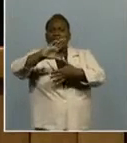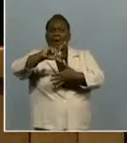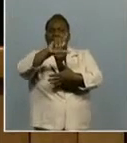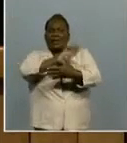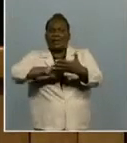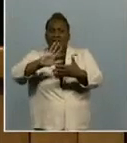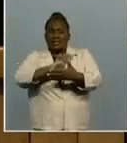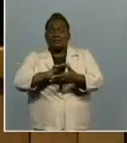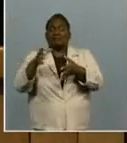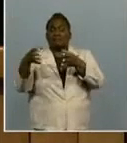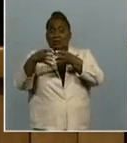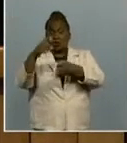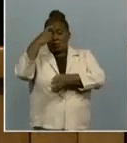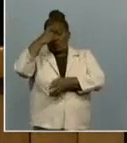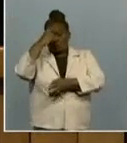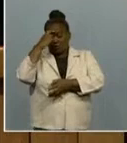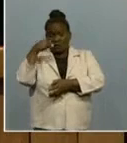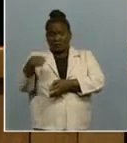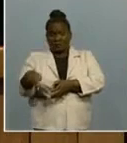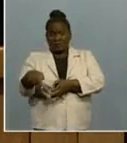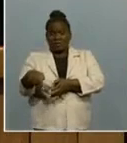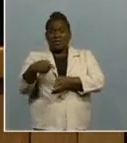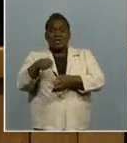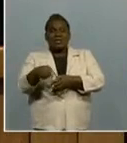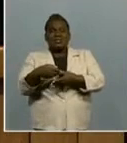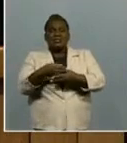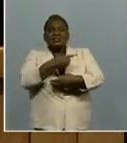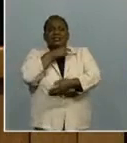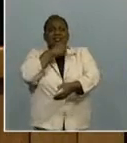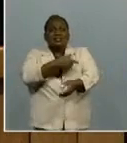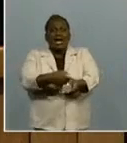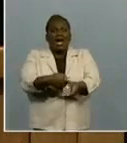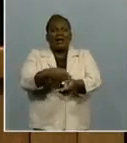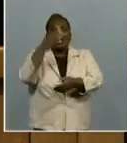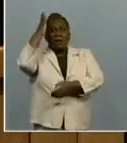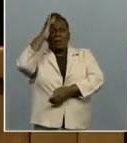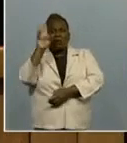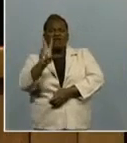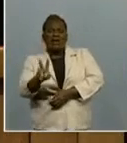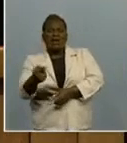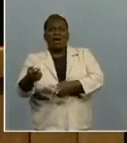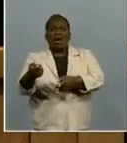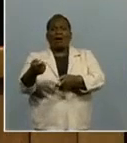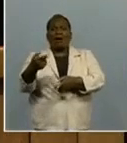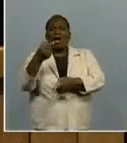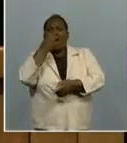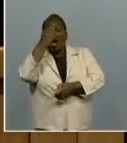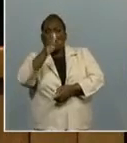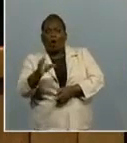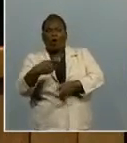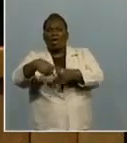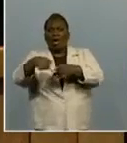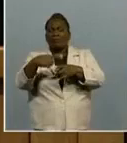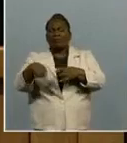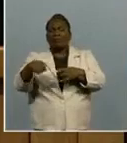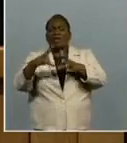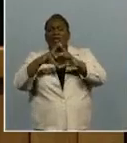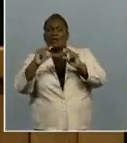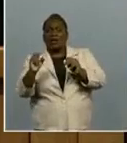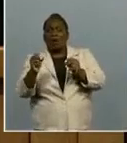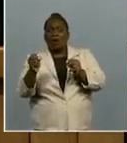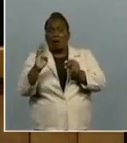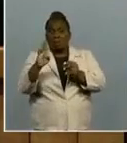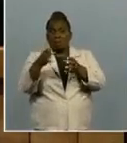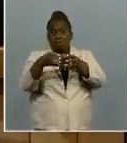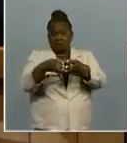guerrilla del che hasta la sangre por vietnam por angola por etiopía por nicaragua las brigadas